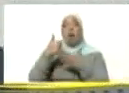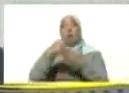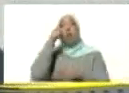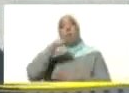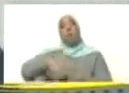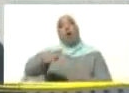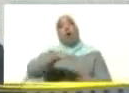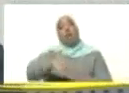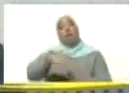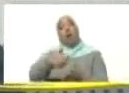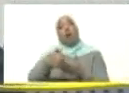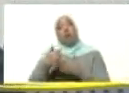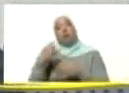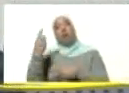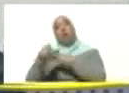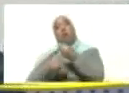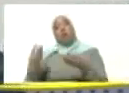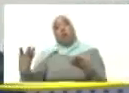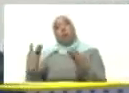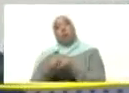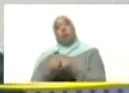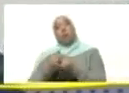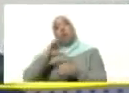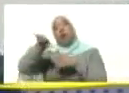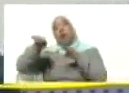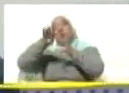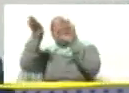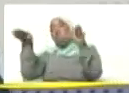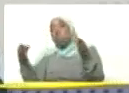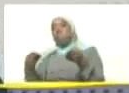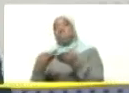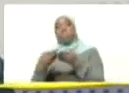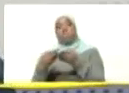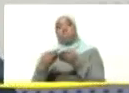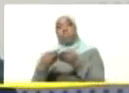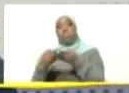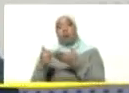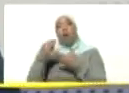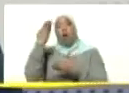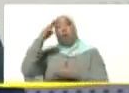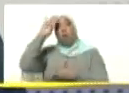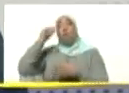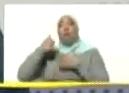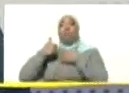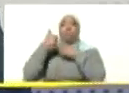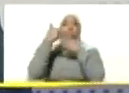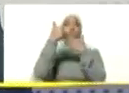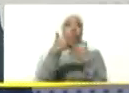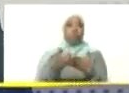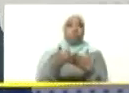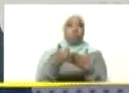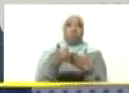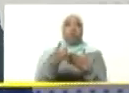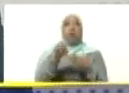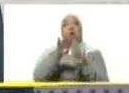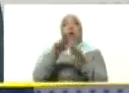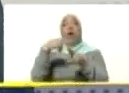pueblos all over the world en todo el mundo to advance humanity. Para beneficio de la